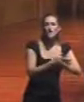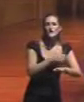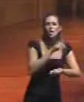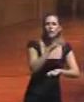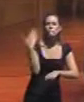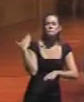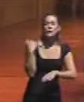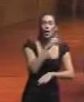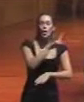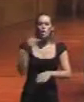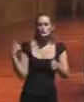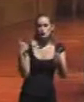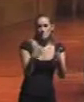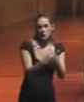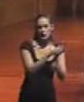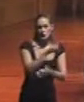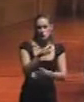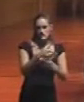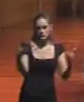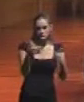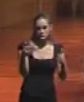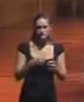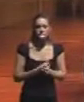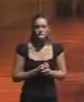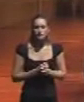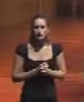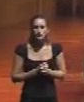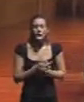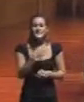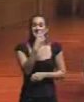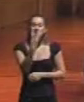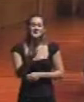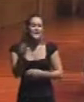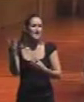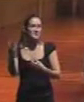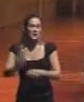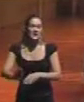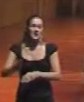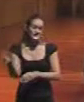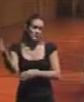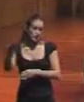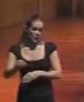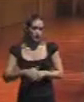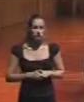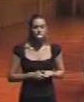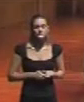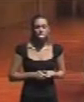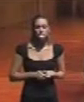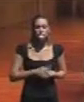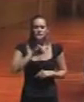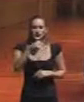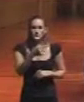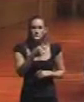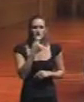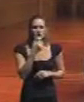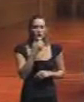sesiones durante el pasado curso académico, 3 de ellas de carácter extraordinario. Como órgano de gobierno de la universidad y en el diseño de sus